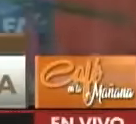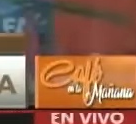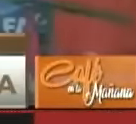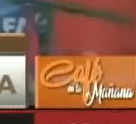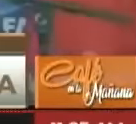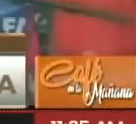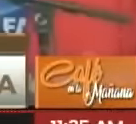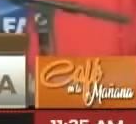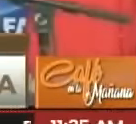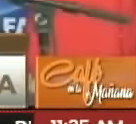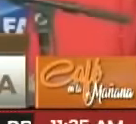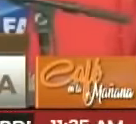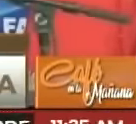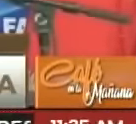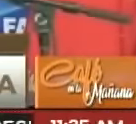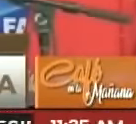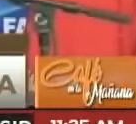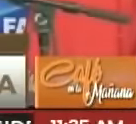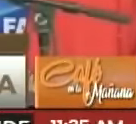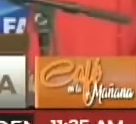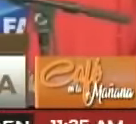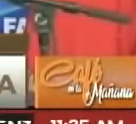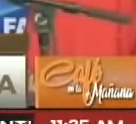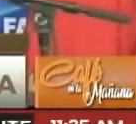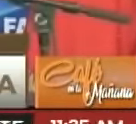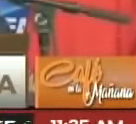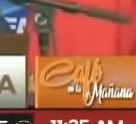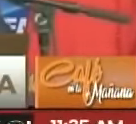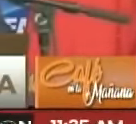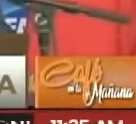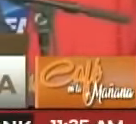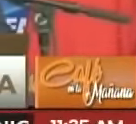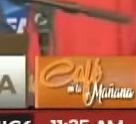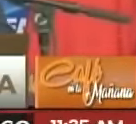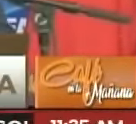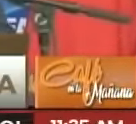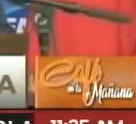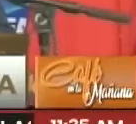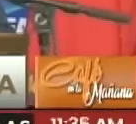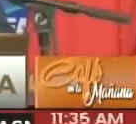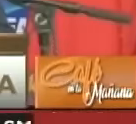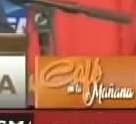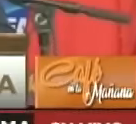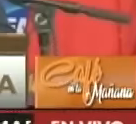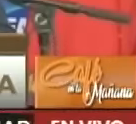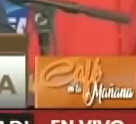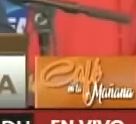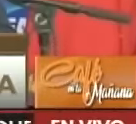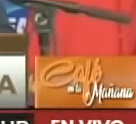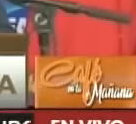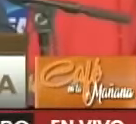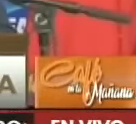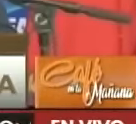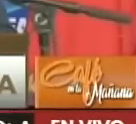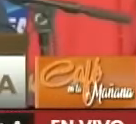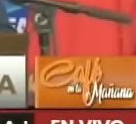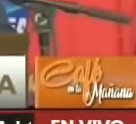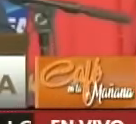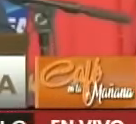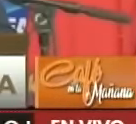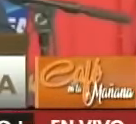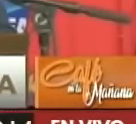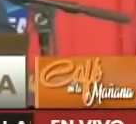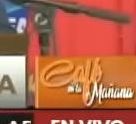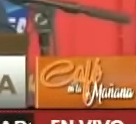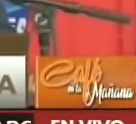que haga ese trabajo realmente oscuro, apoyándose por un gobierno, en este caso el